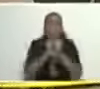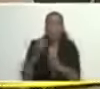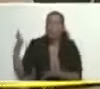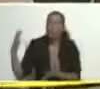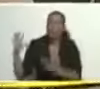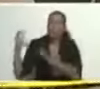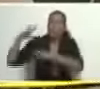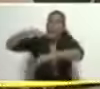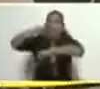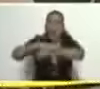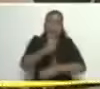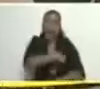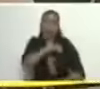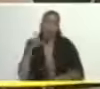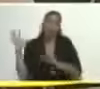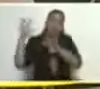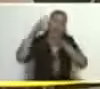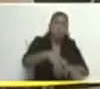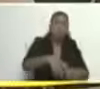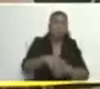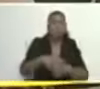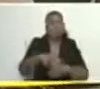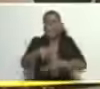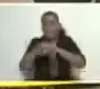la colonización de esta parte del mundo.